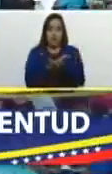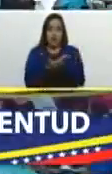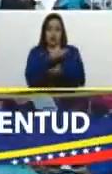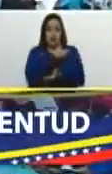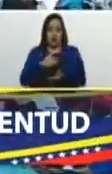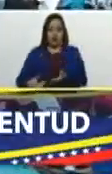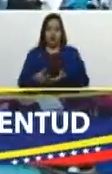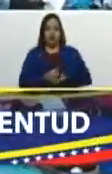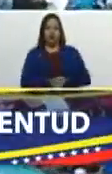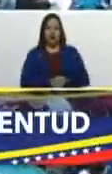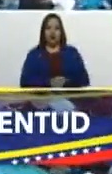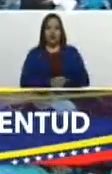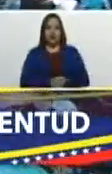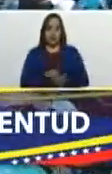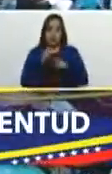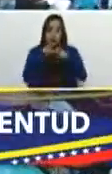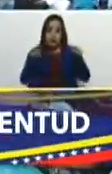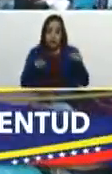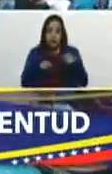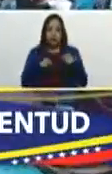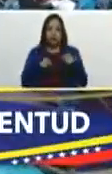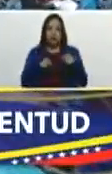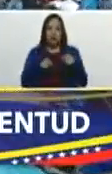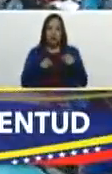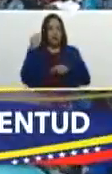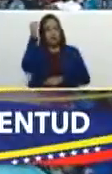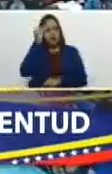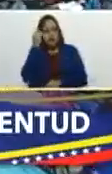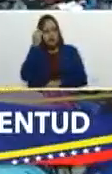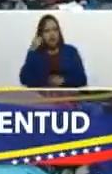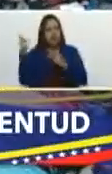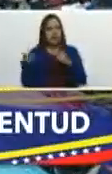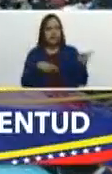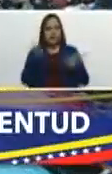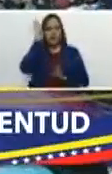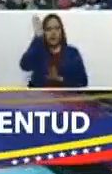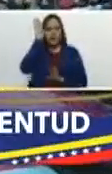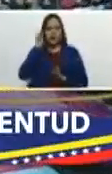presidente, para que usted las considere y nos invite a ese futuro.